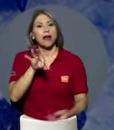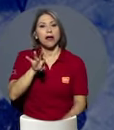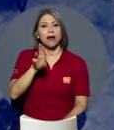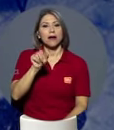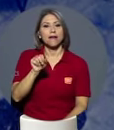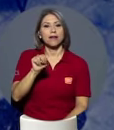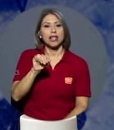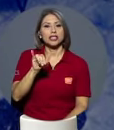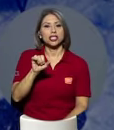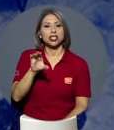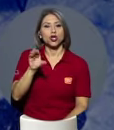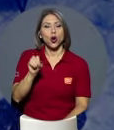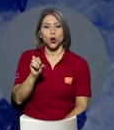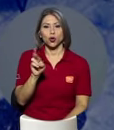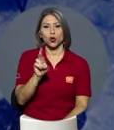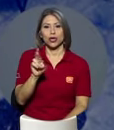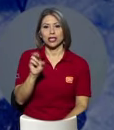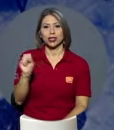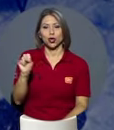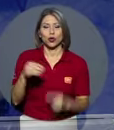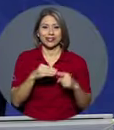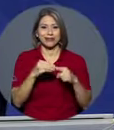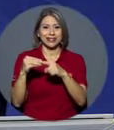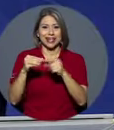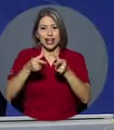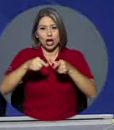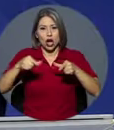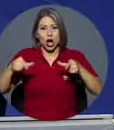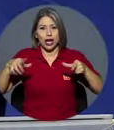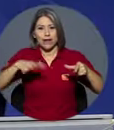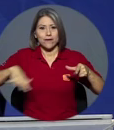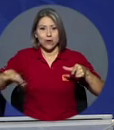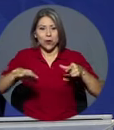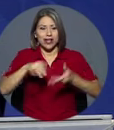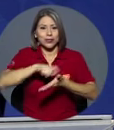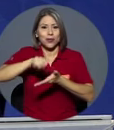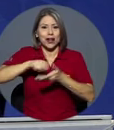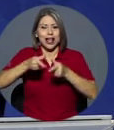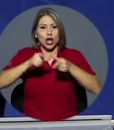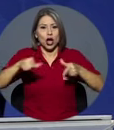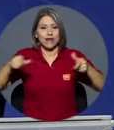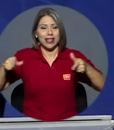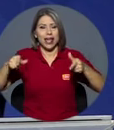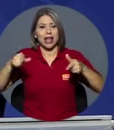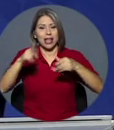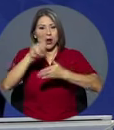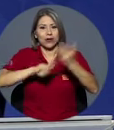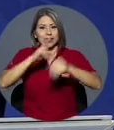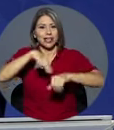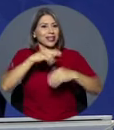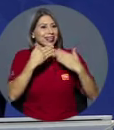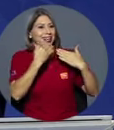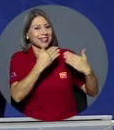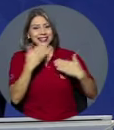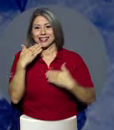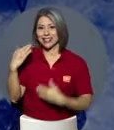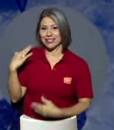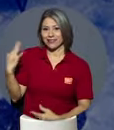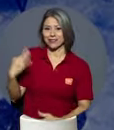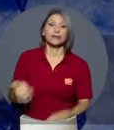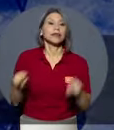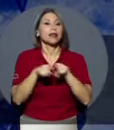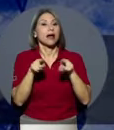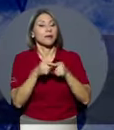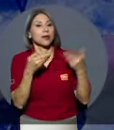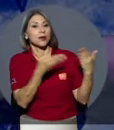acompaña Francisco Rodríguez Soto, quien es geógrafo de la Escuela de Geografía de la Universidad Nacional. Gracias por estar con nosotros. Gracias por la invitación.